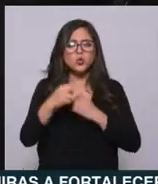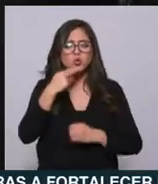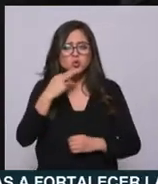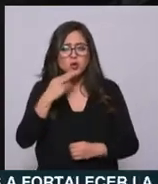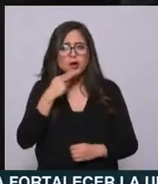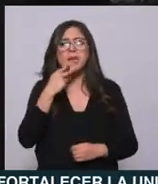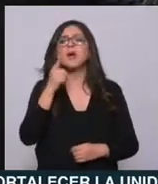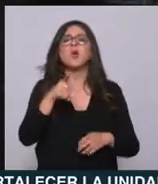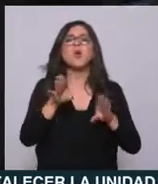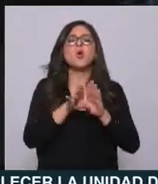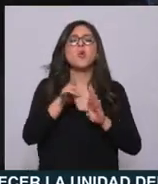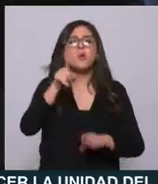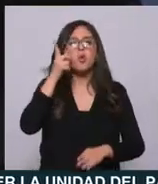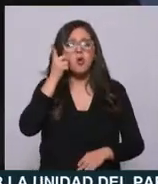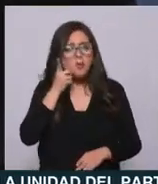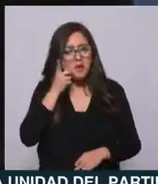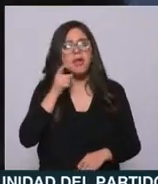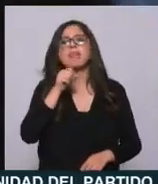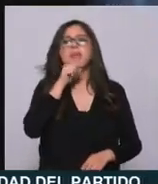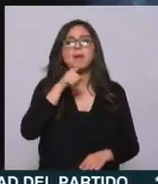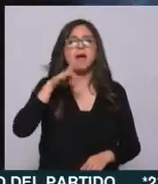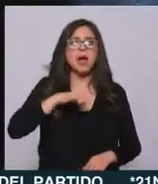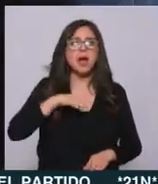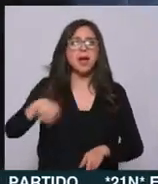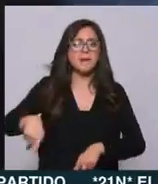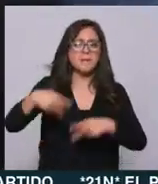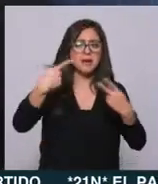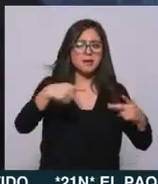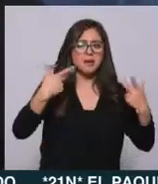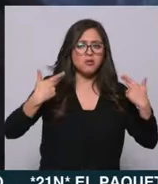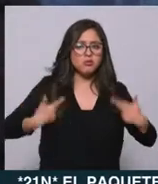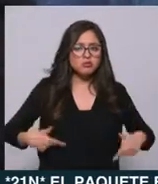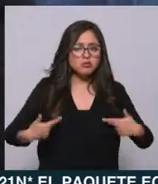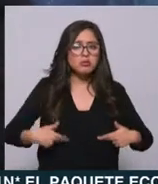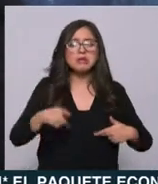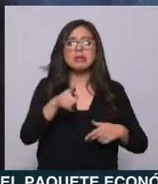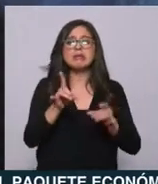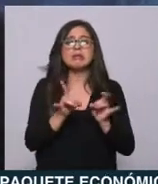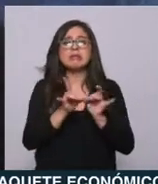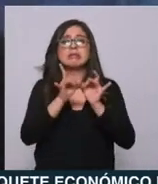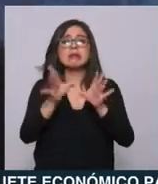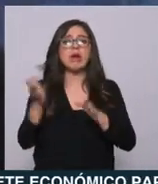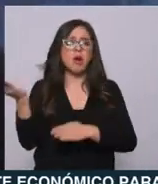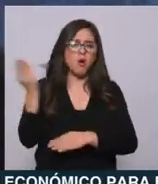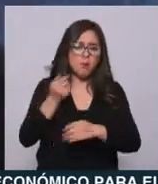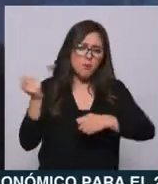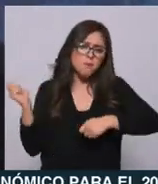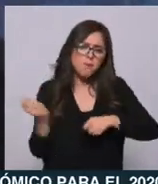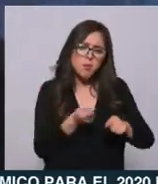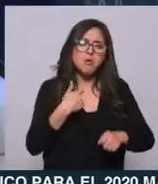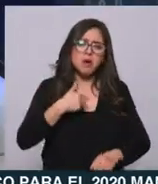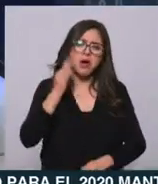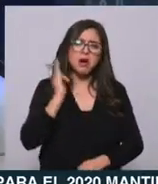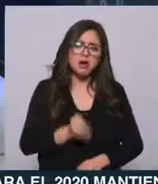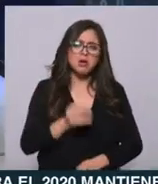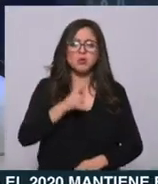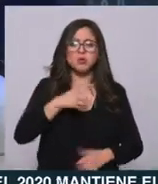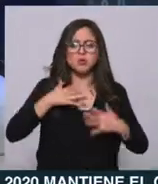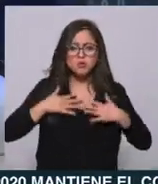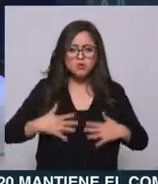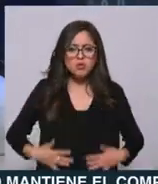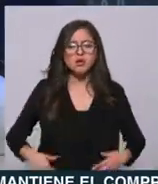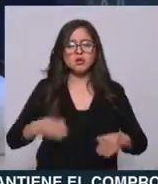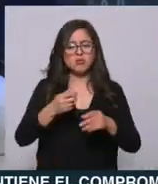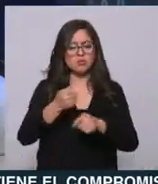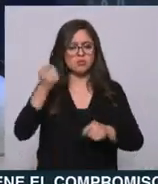pueden comprar vestuario. Ah, mira. Por si se arman los trancazos, ¿no? Así es, pueden comprar vestuario, armaduras,